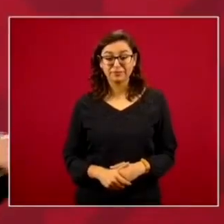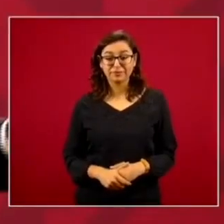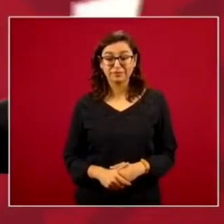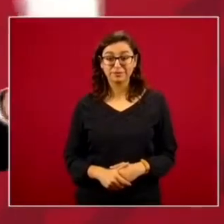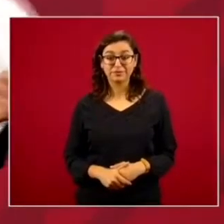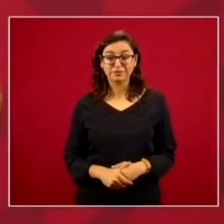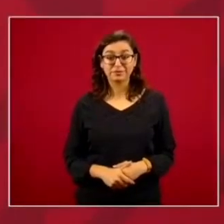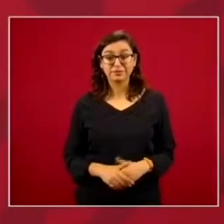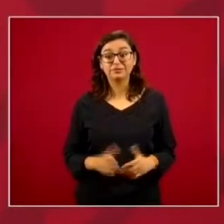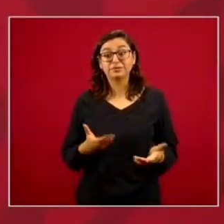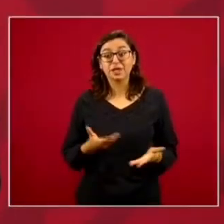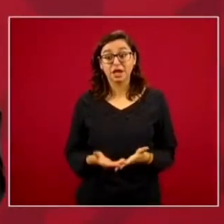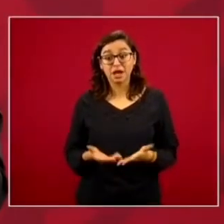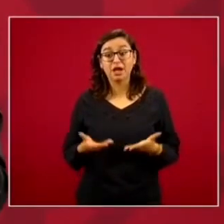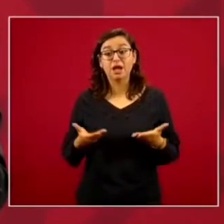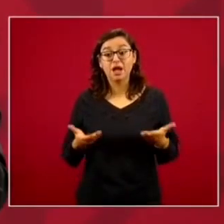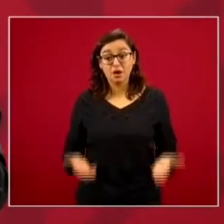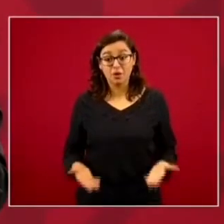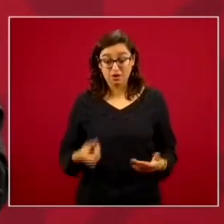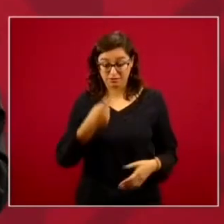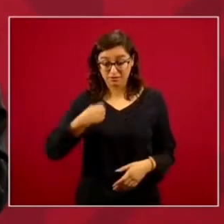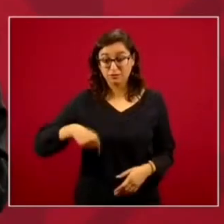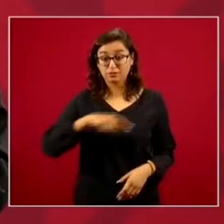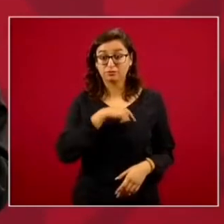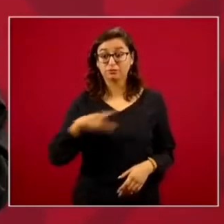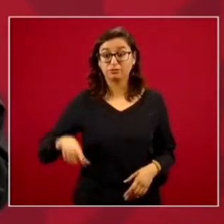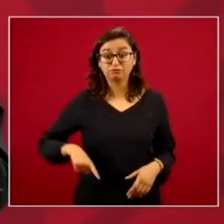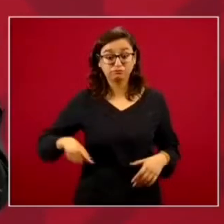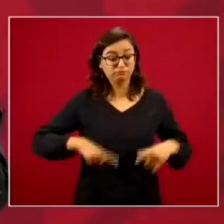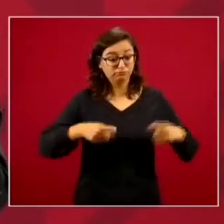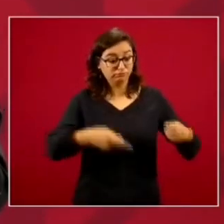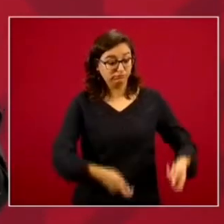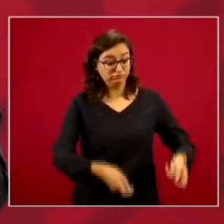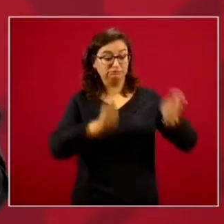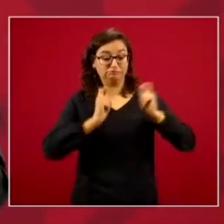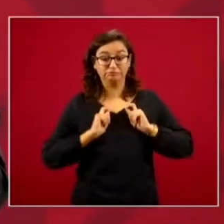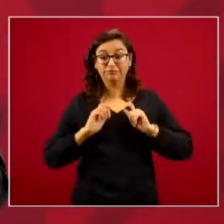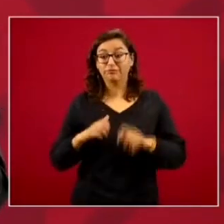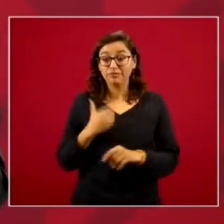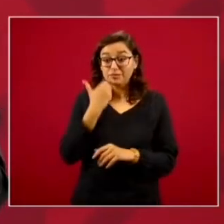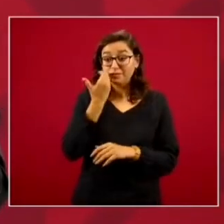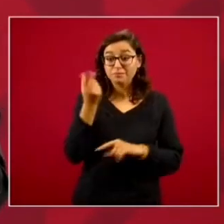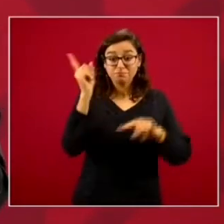Y ahora llegamos nosotros y queremos limpiar